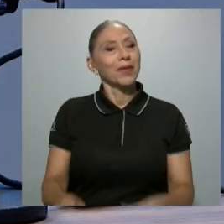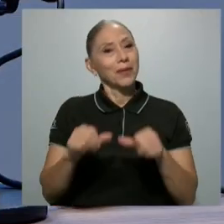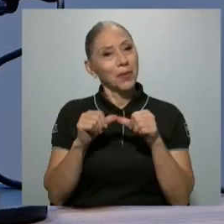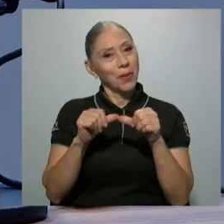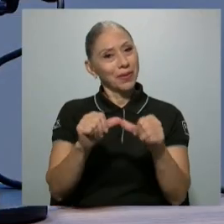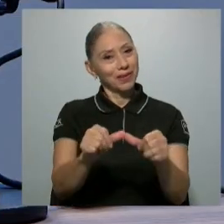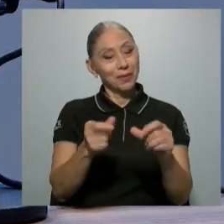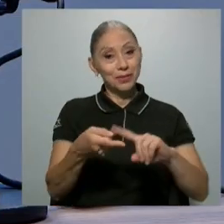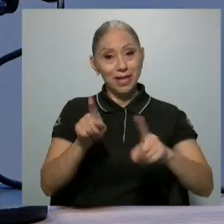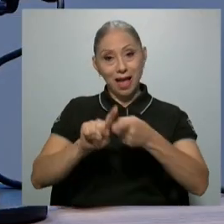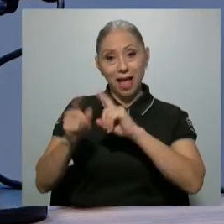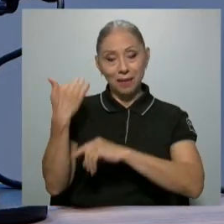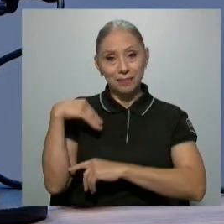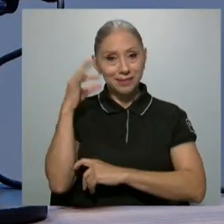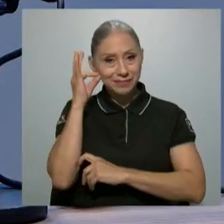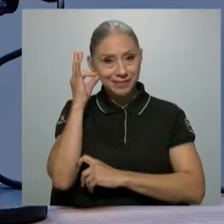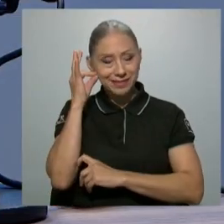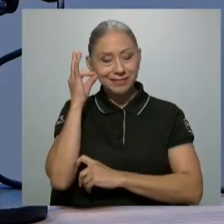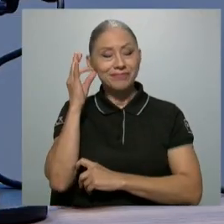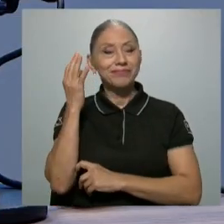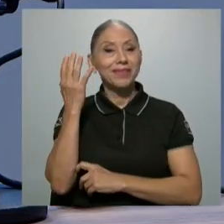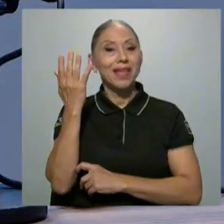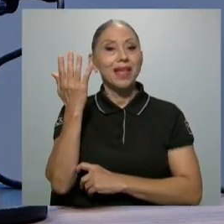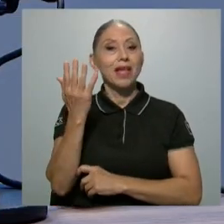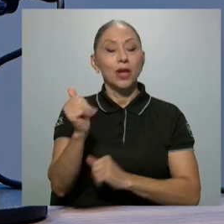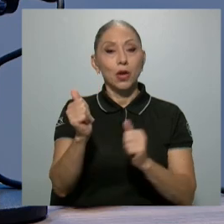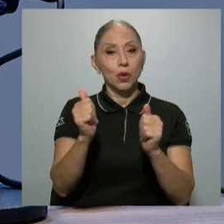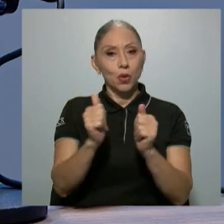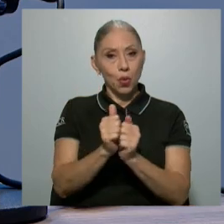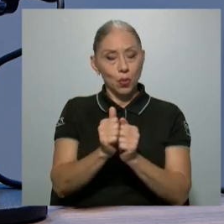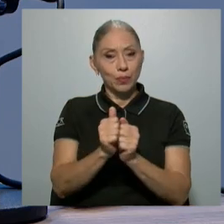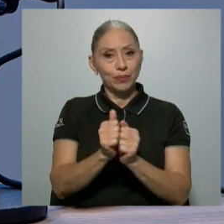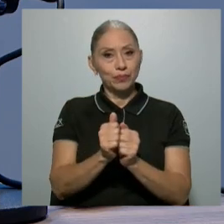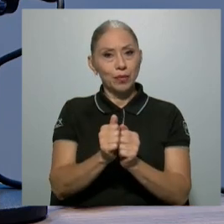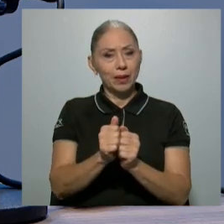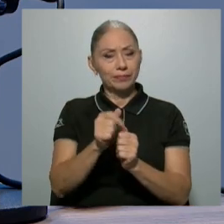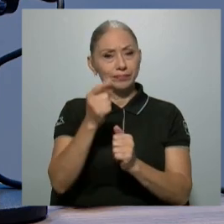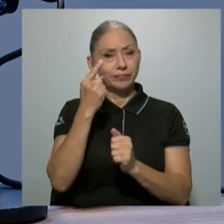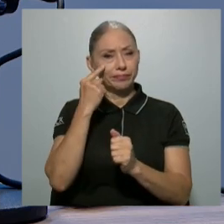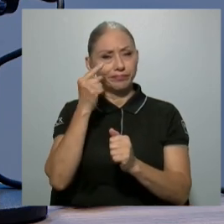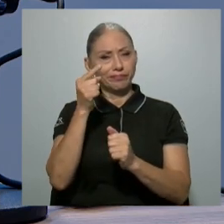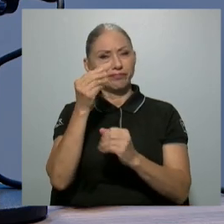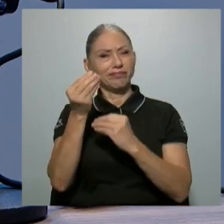Continuamos, amigas y amigos, con esa visión